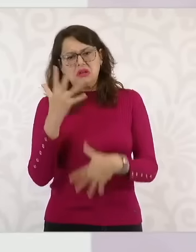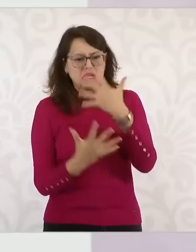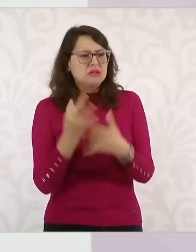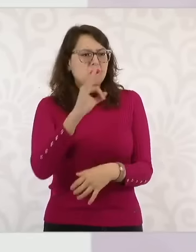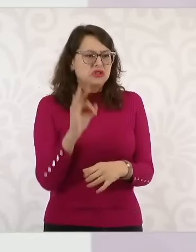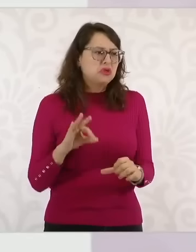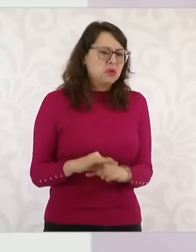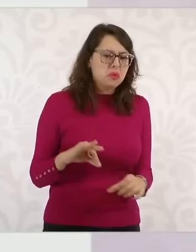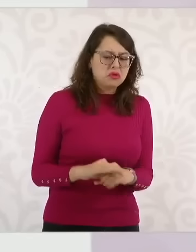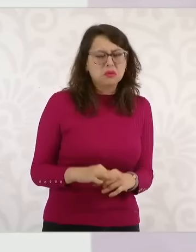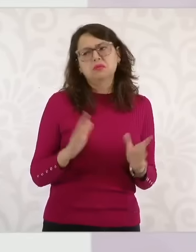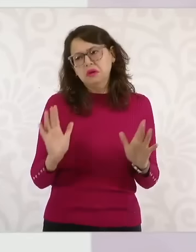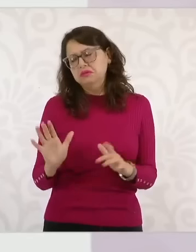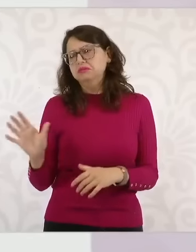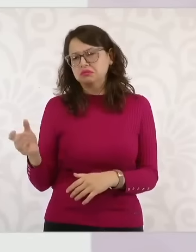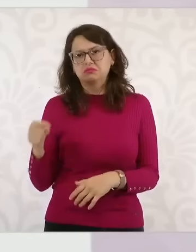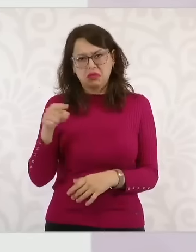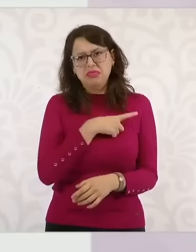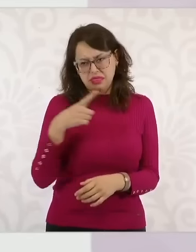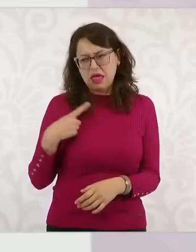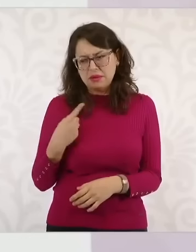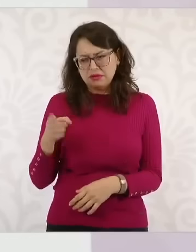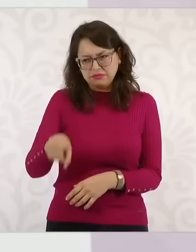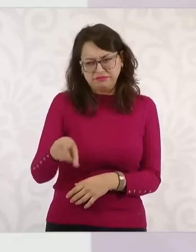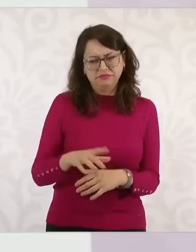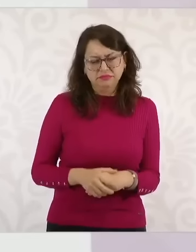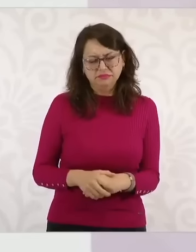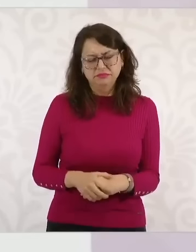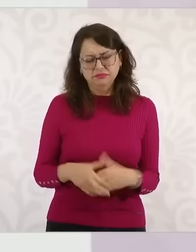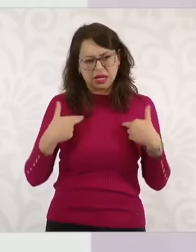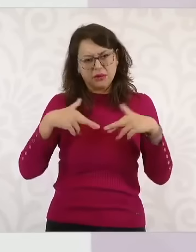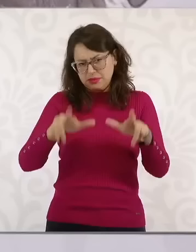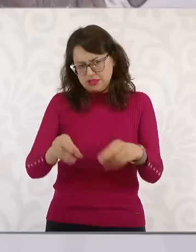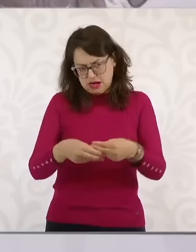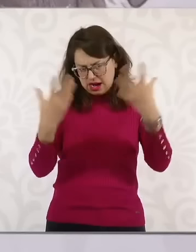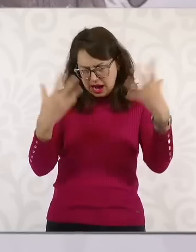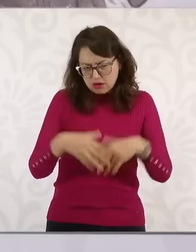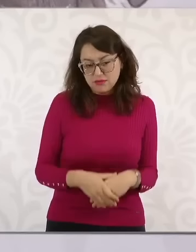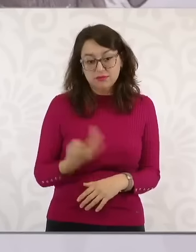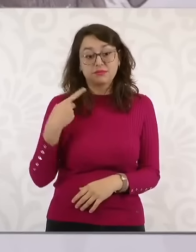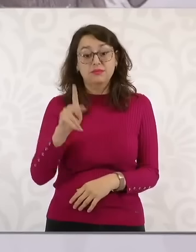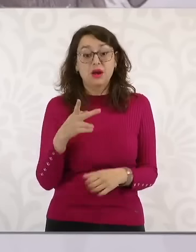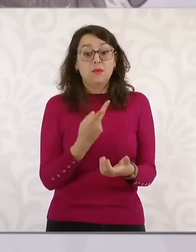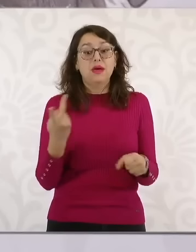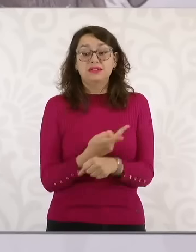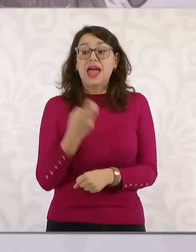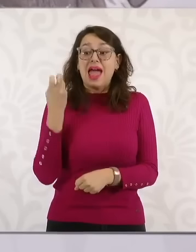representación en el Congreso. El problema son estas listas de las burocracias partidarias